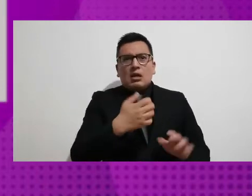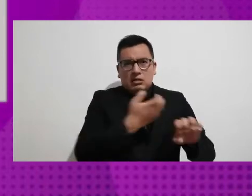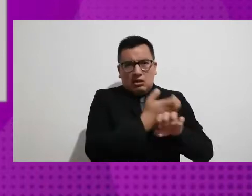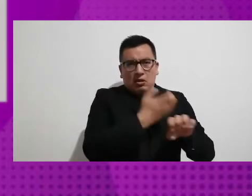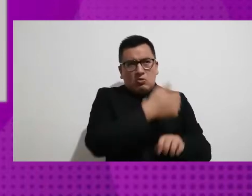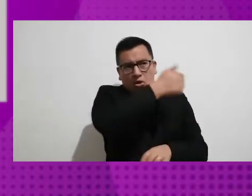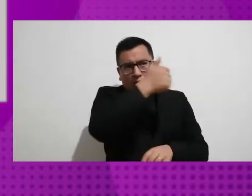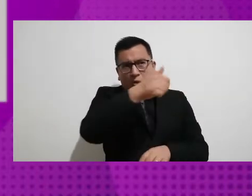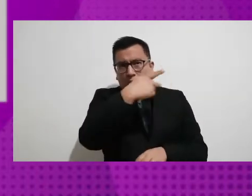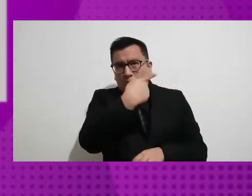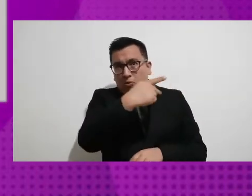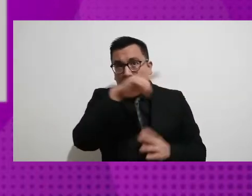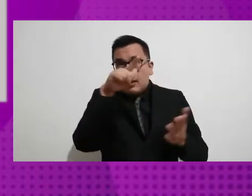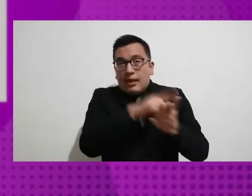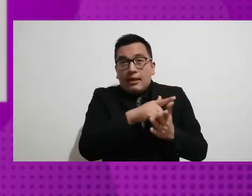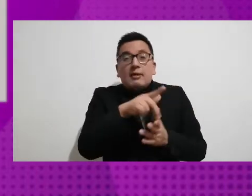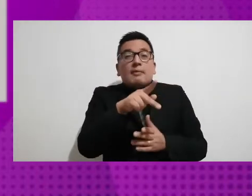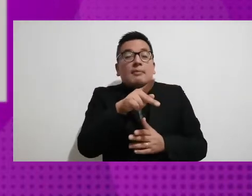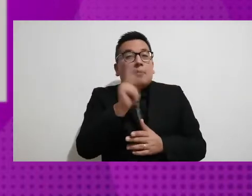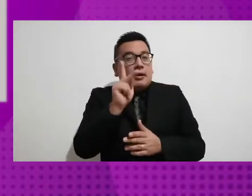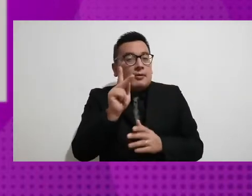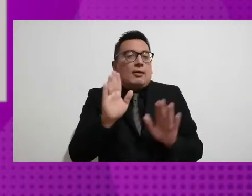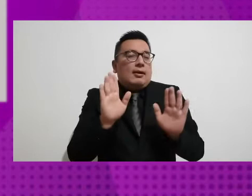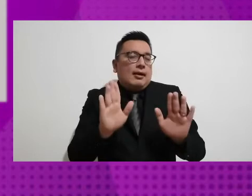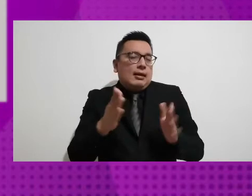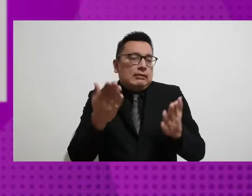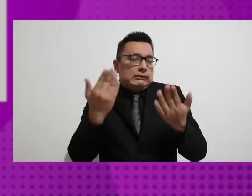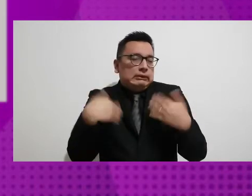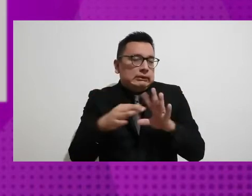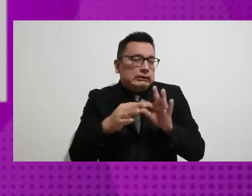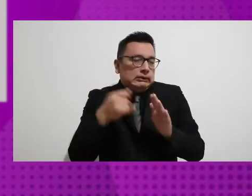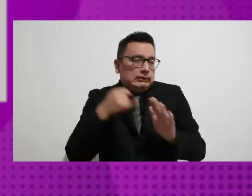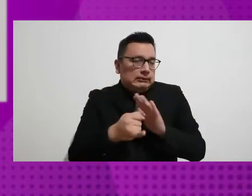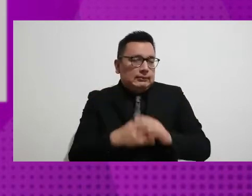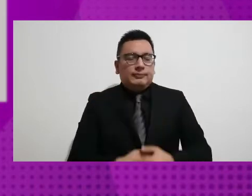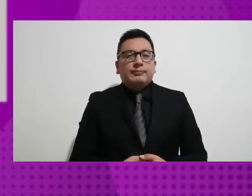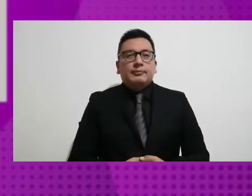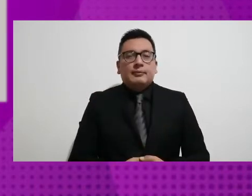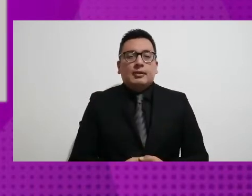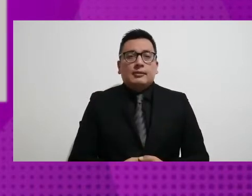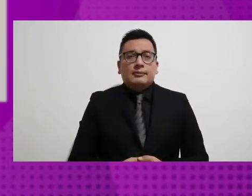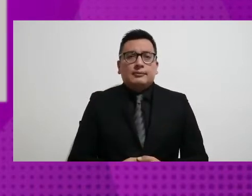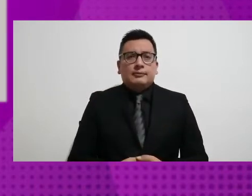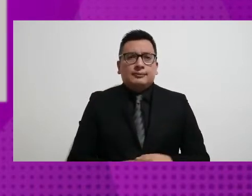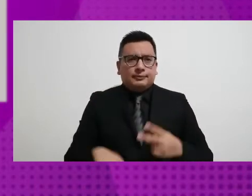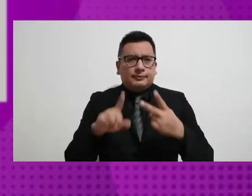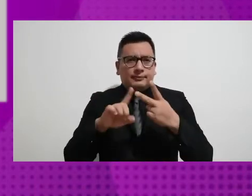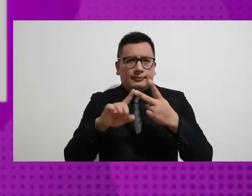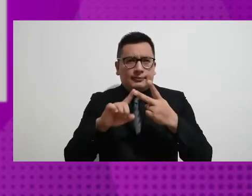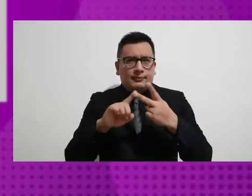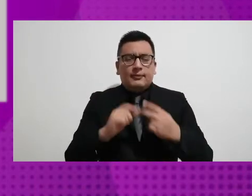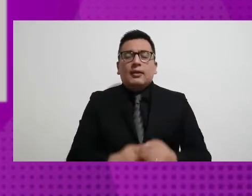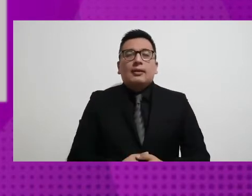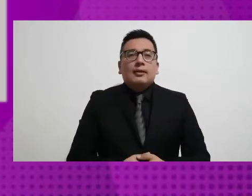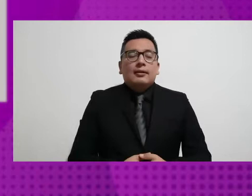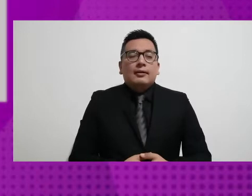circunstancias. En segundo lugar, las partes que se reúnen en esta federación, pues